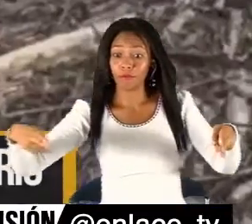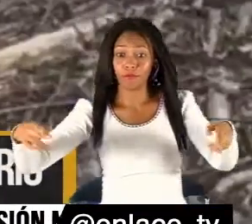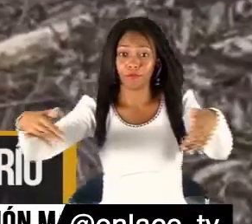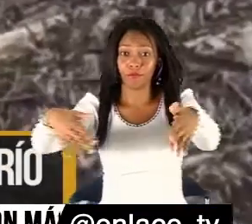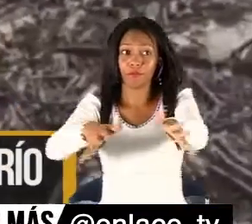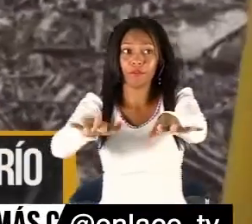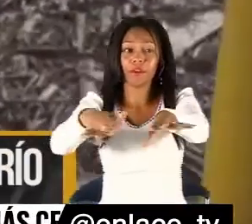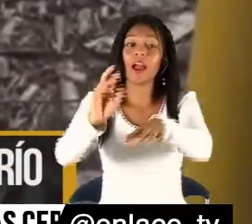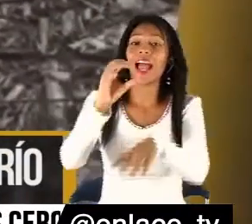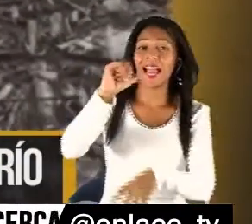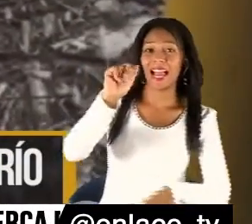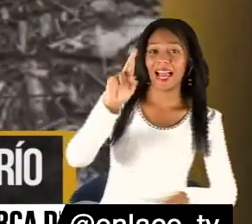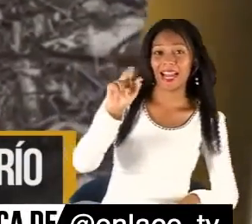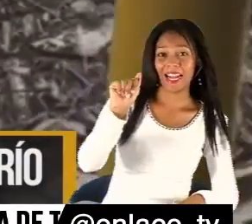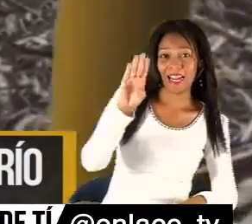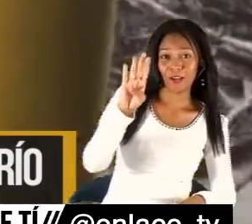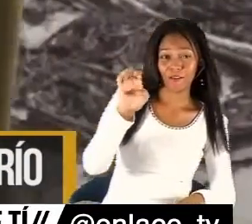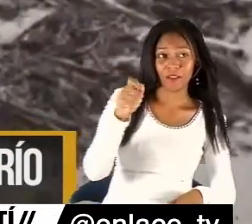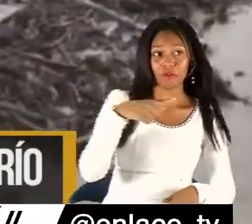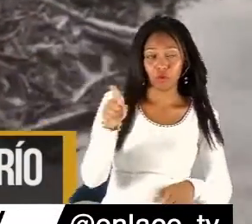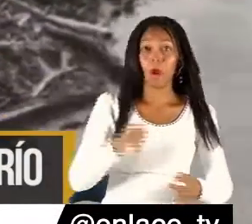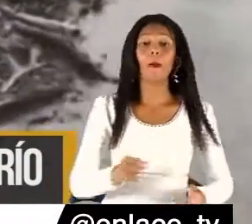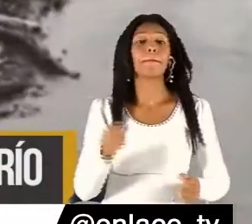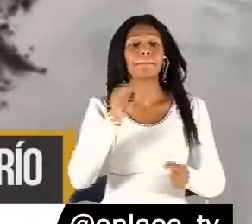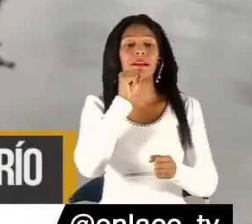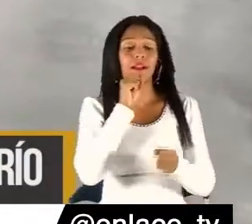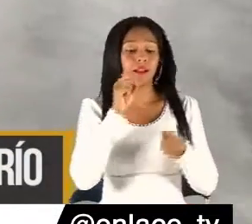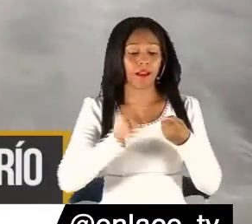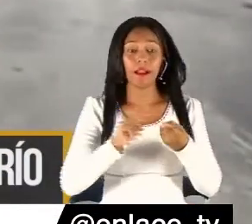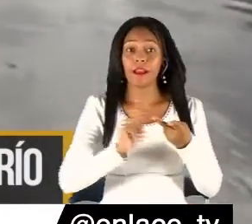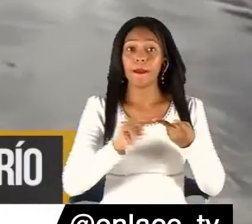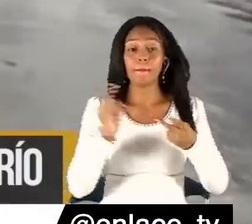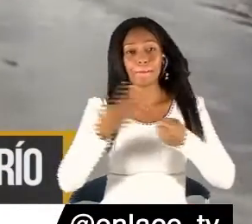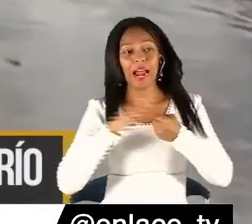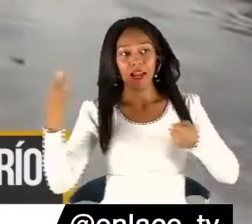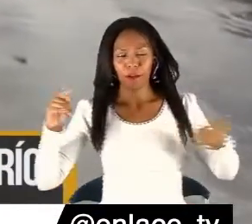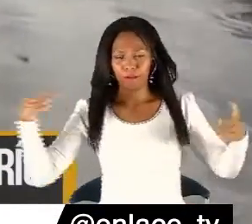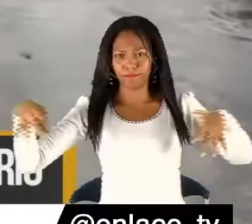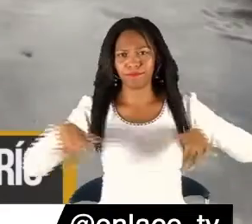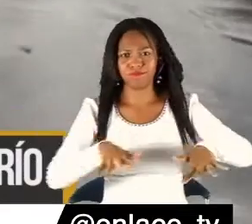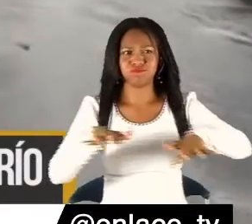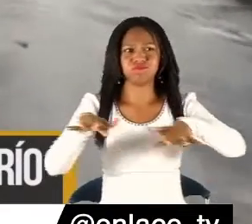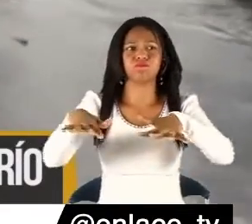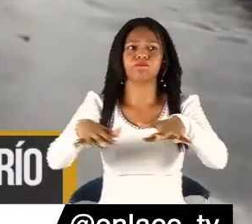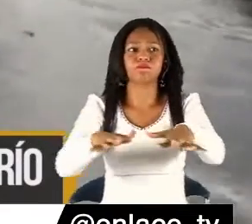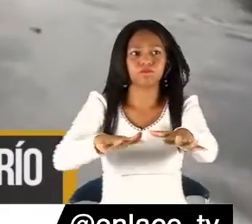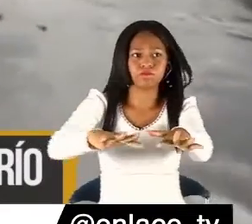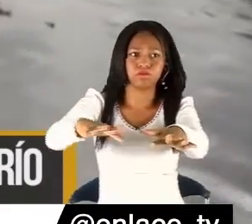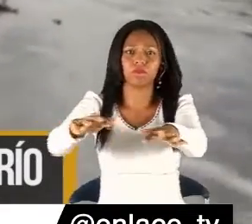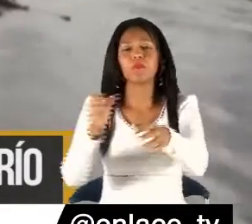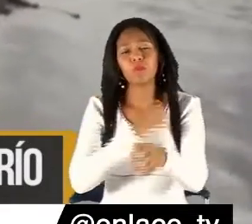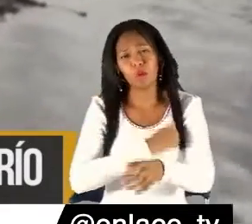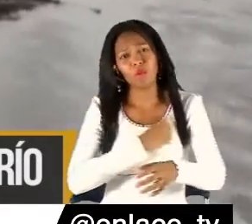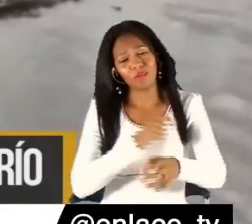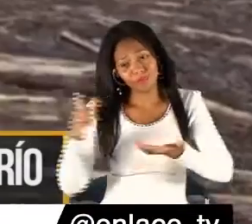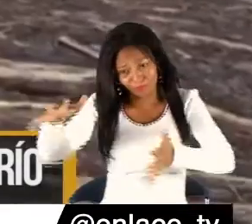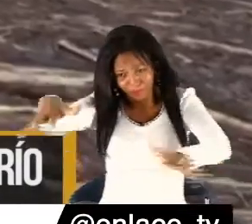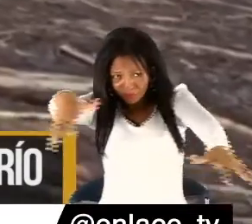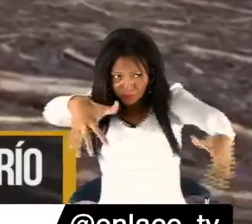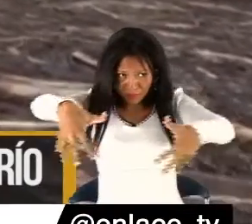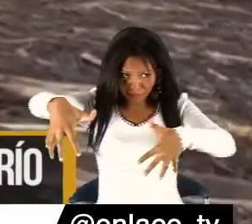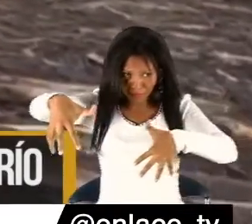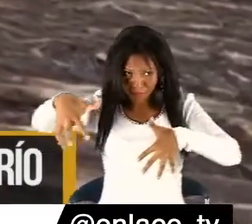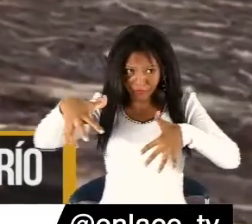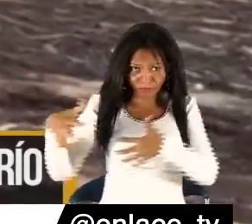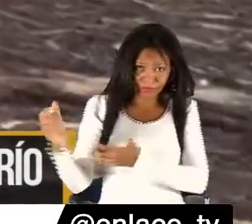de equipos estacionados localizados en Barranca Bermeja y Barranquilla, tales como muelles flotantes, para que tomen las precauciones del caso. Navelena ha activado un plan de